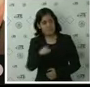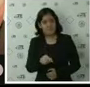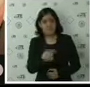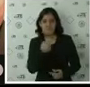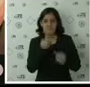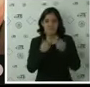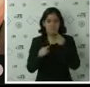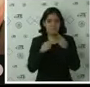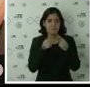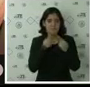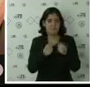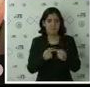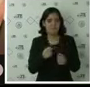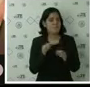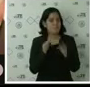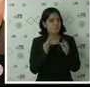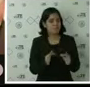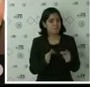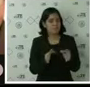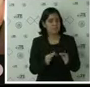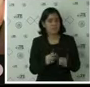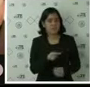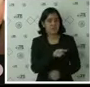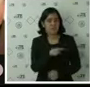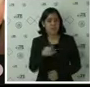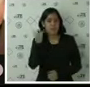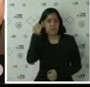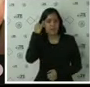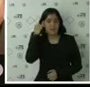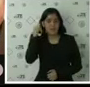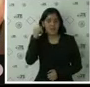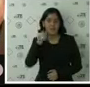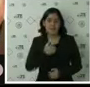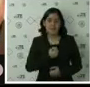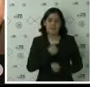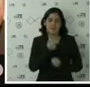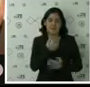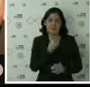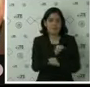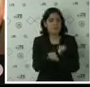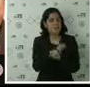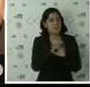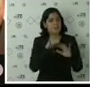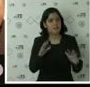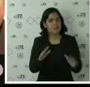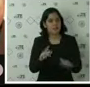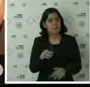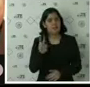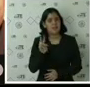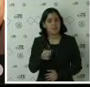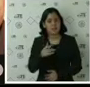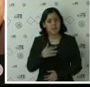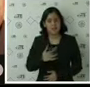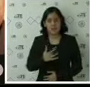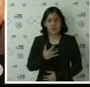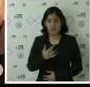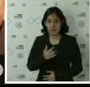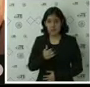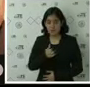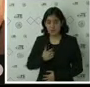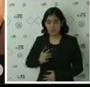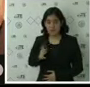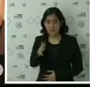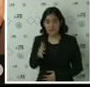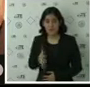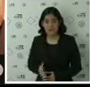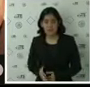que tener. Sus ideas me parece que han sido expuestas de manera muy clara. Para mí es un orgullo poder sentarme en una mesa